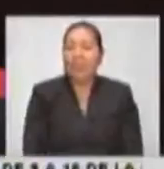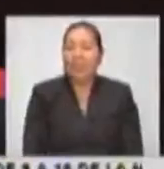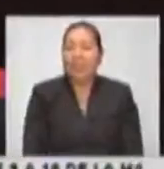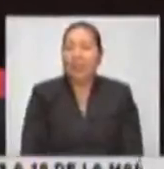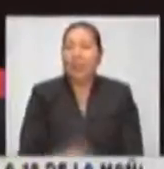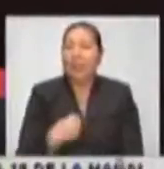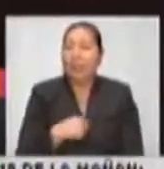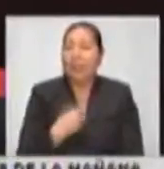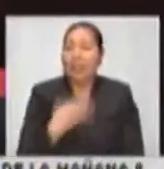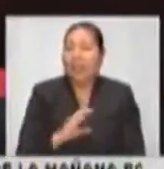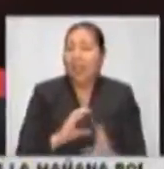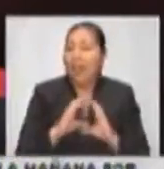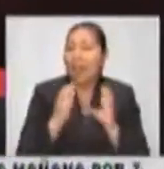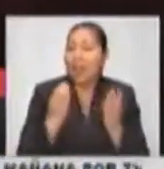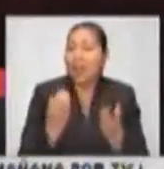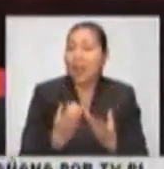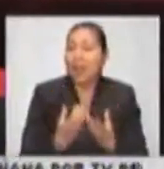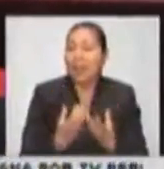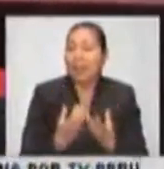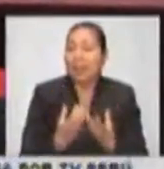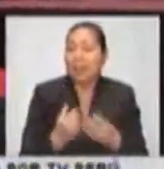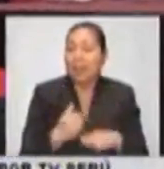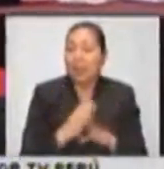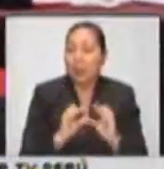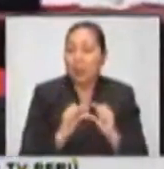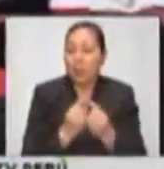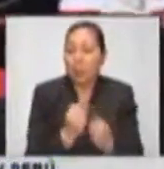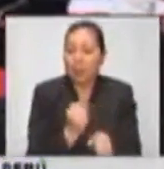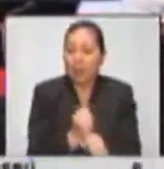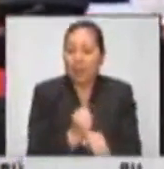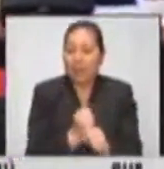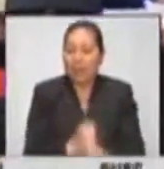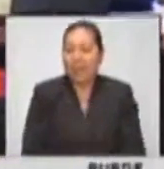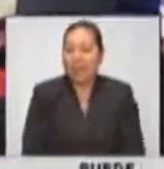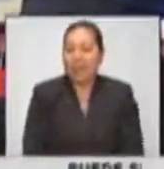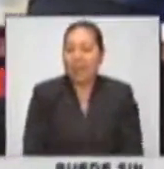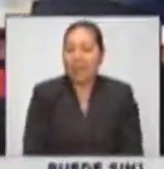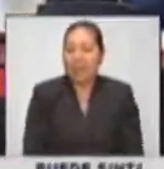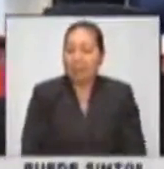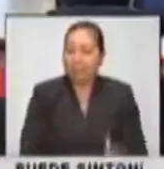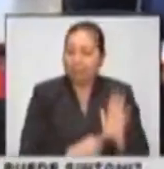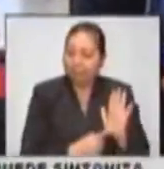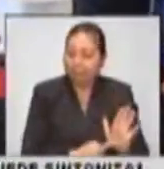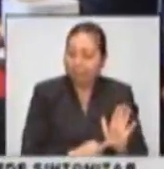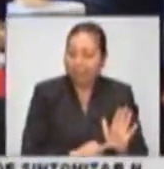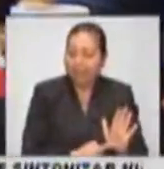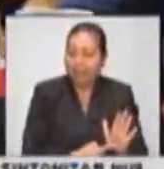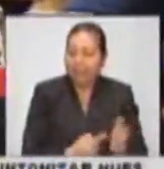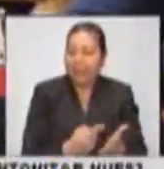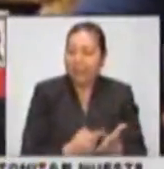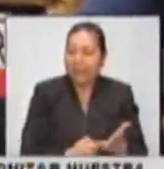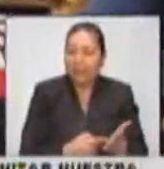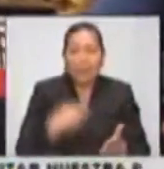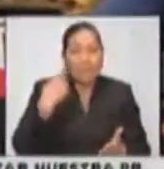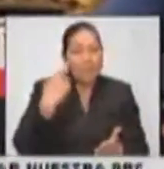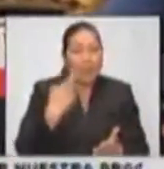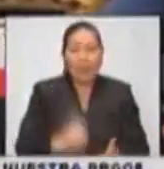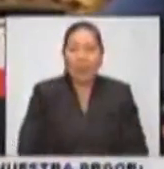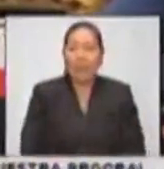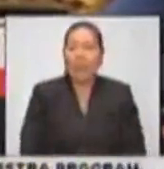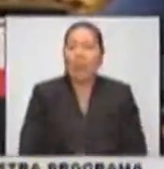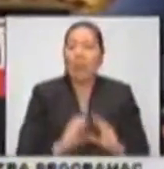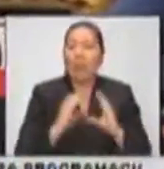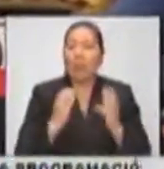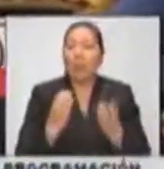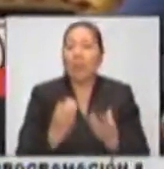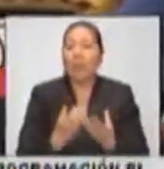Definitivamente nosotros ya desde el Congreso de la República, al conformar este grupo de trabajo, hemos demostrado la firme decisión política desde el Congreso de